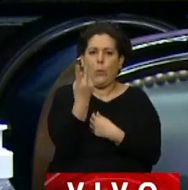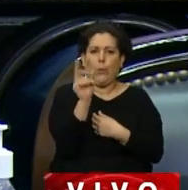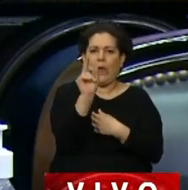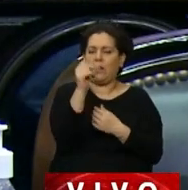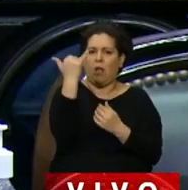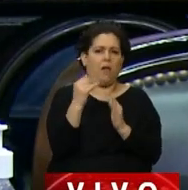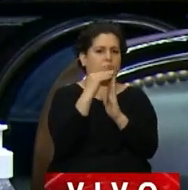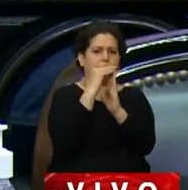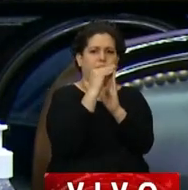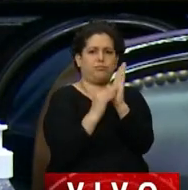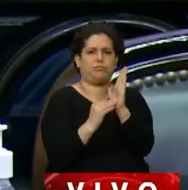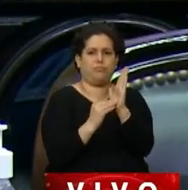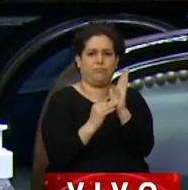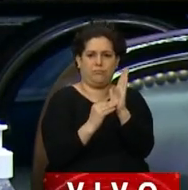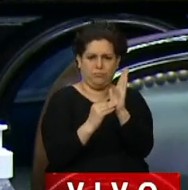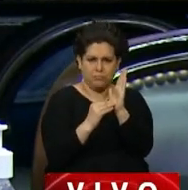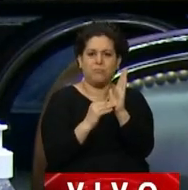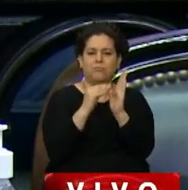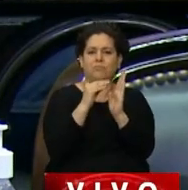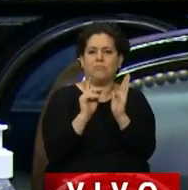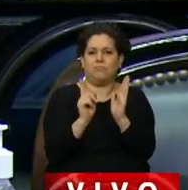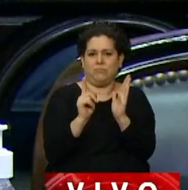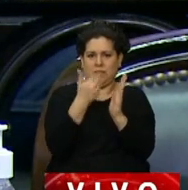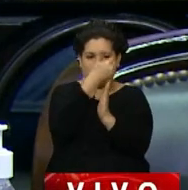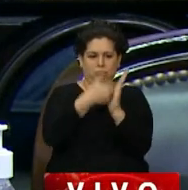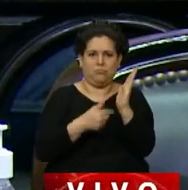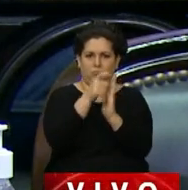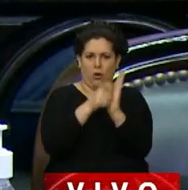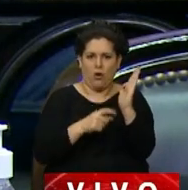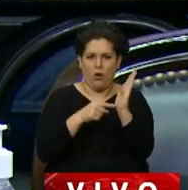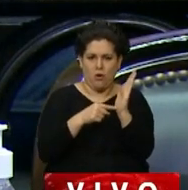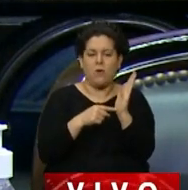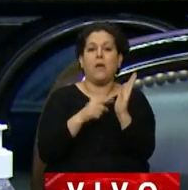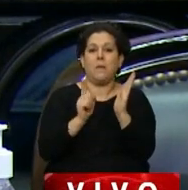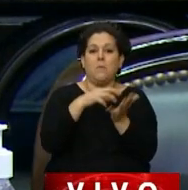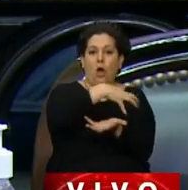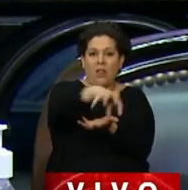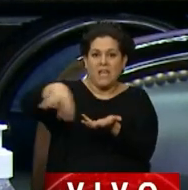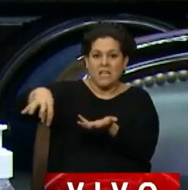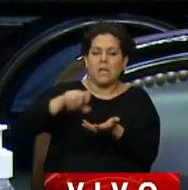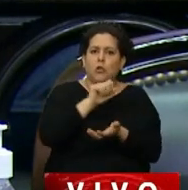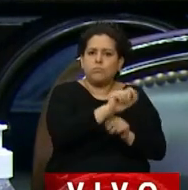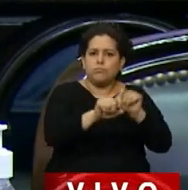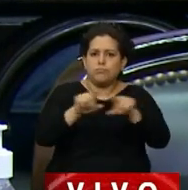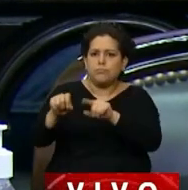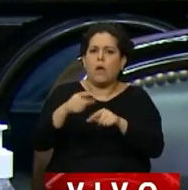electoral esté expresada en nuestro documento. Los restantes distritos, que por su magnitud